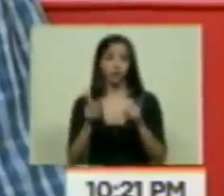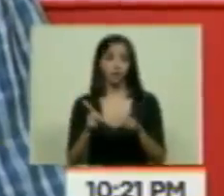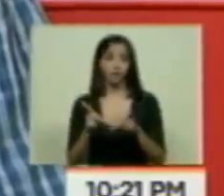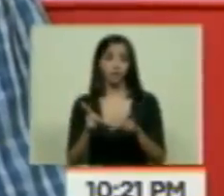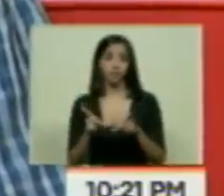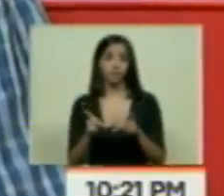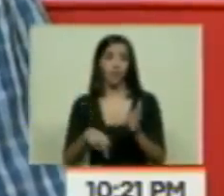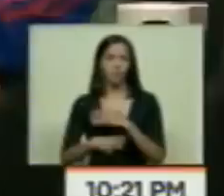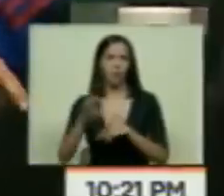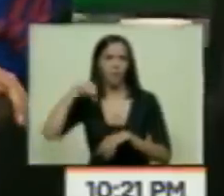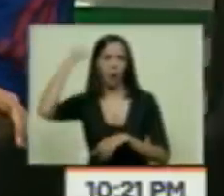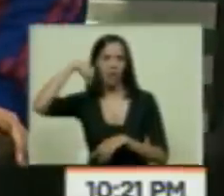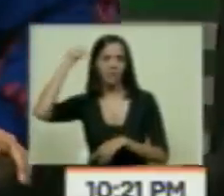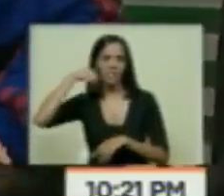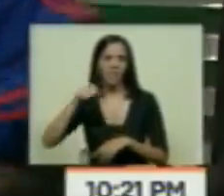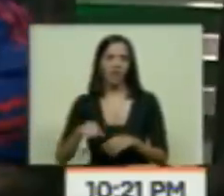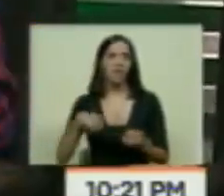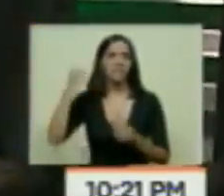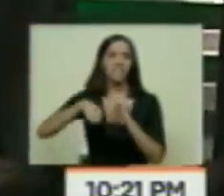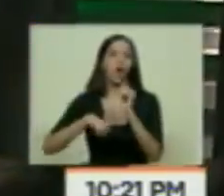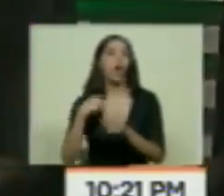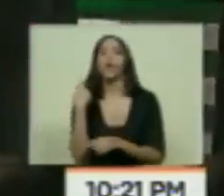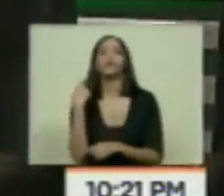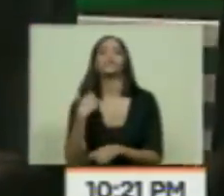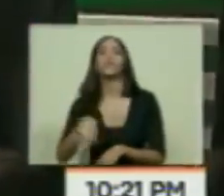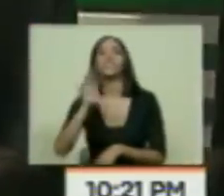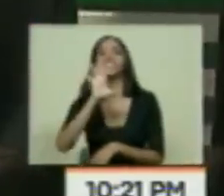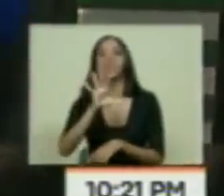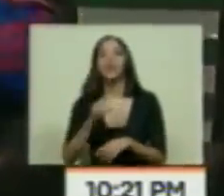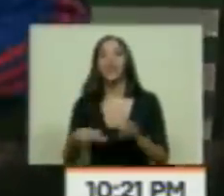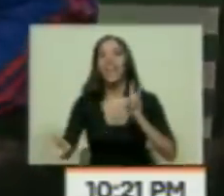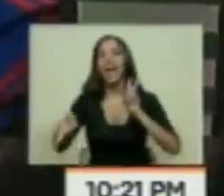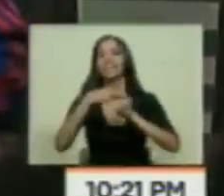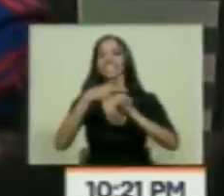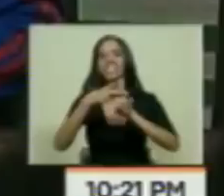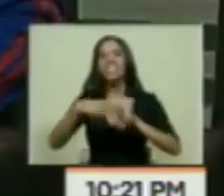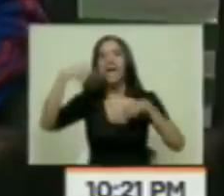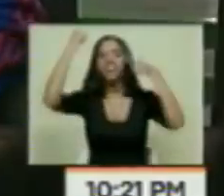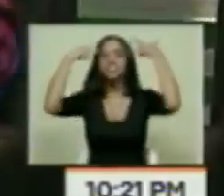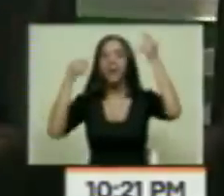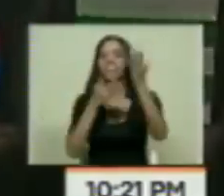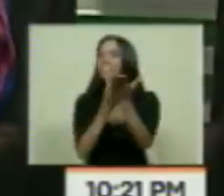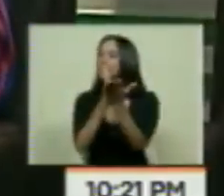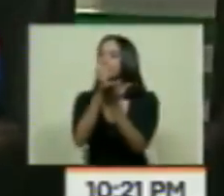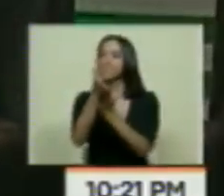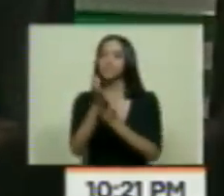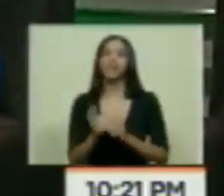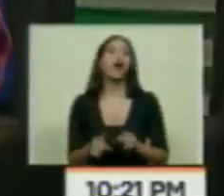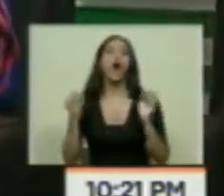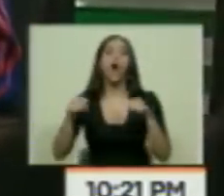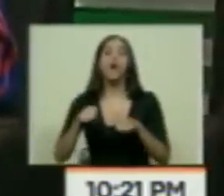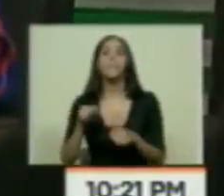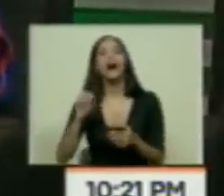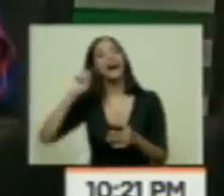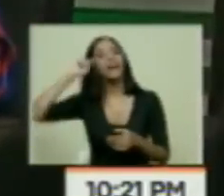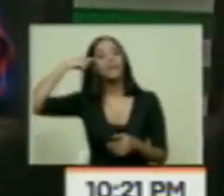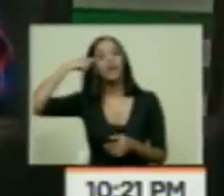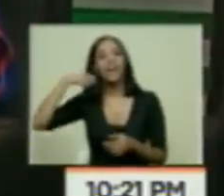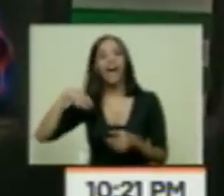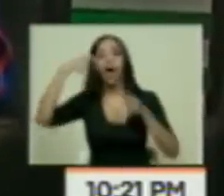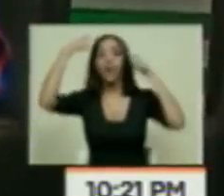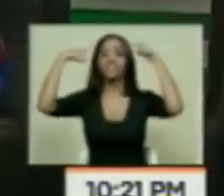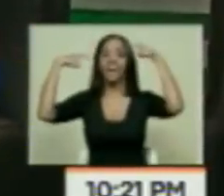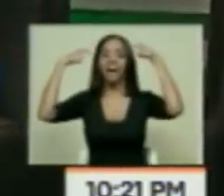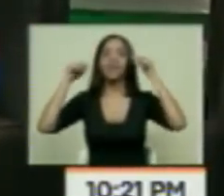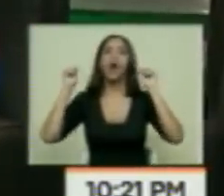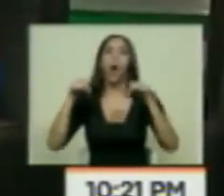Vamos con el video, Pedro. Video número 5, ya saben la etiqueta, señores. Chávez, lealtad eterna. Hoy vamos a estar recordando a Hugo Chávez, hoy